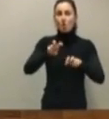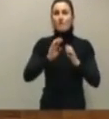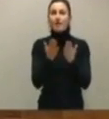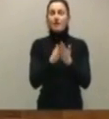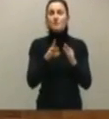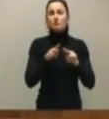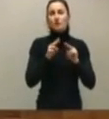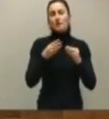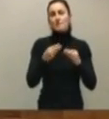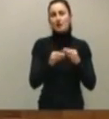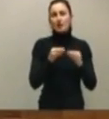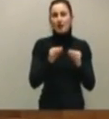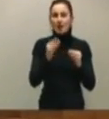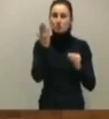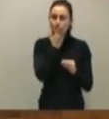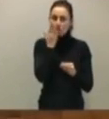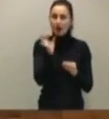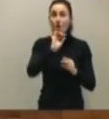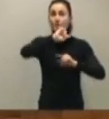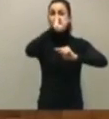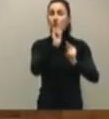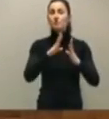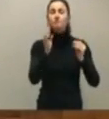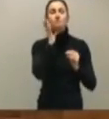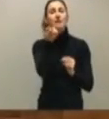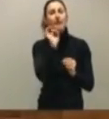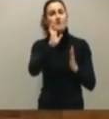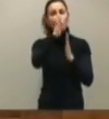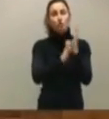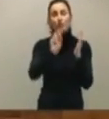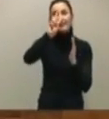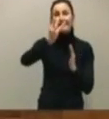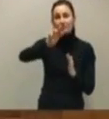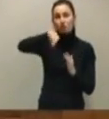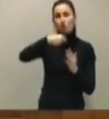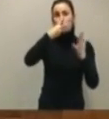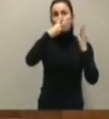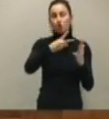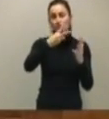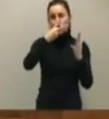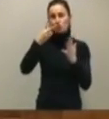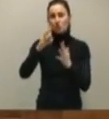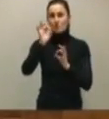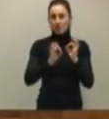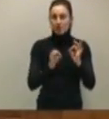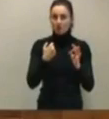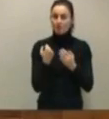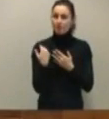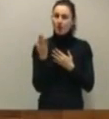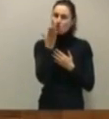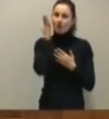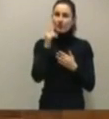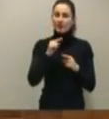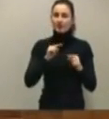material escolar, o, por ejemplo, que el presupuesto de la universidad, que es cierto que se recorta en un 3,87%, no afecte a